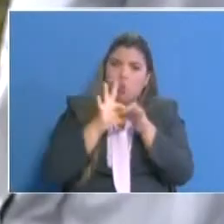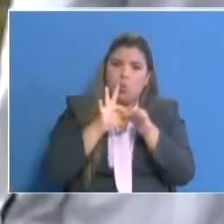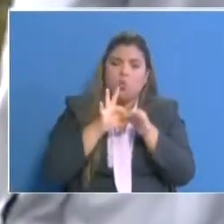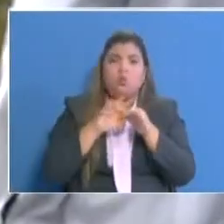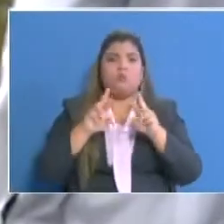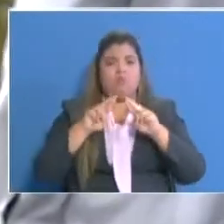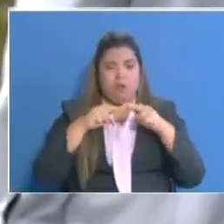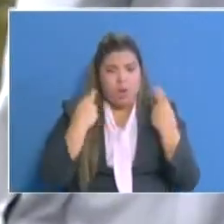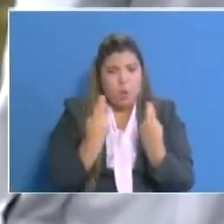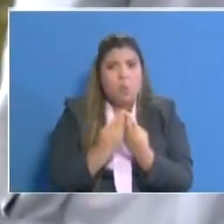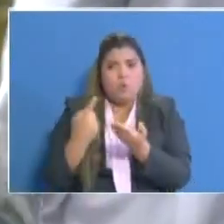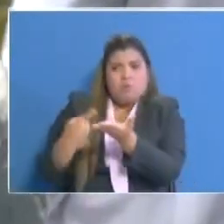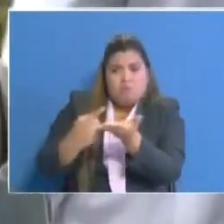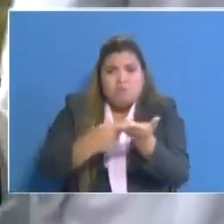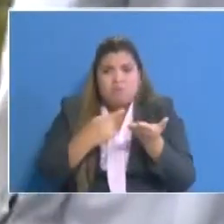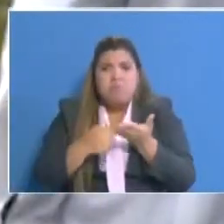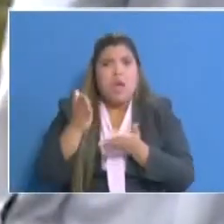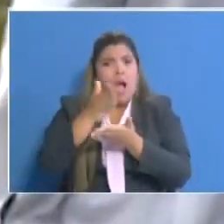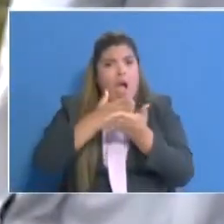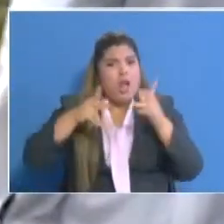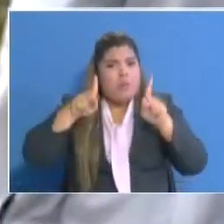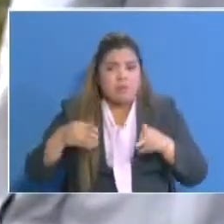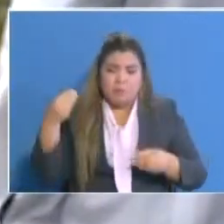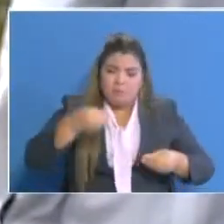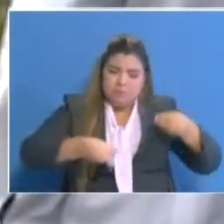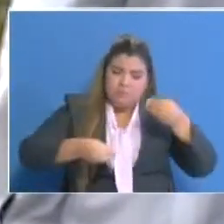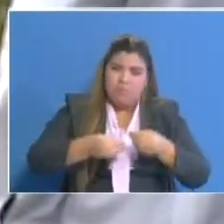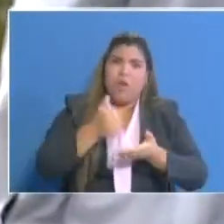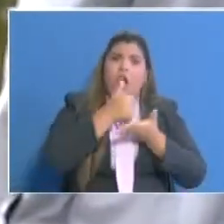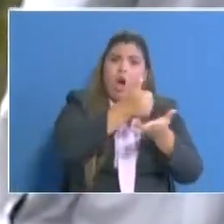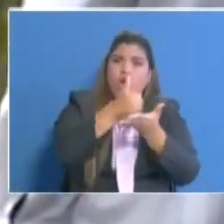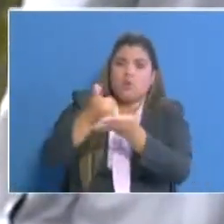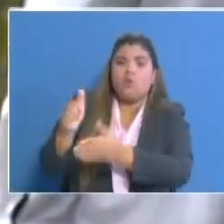tenemos, en todas partes, en todas las provincias los tenemos.